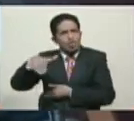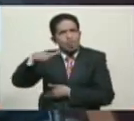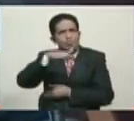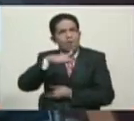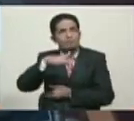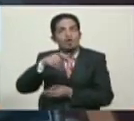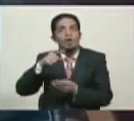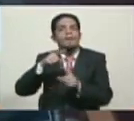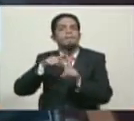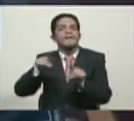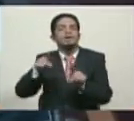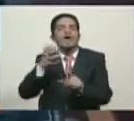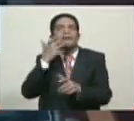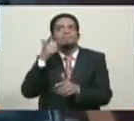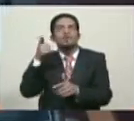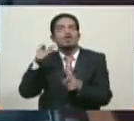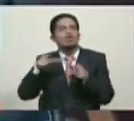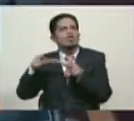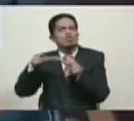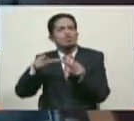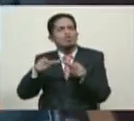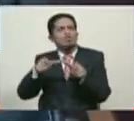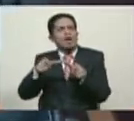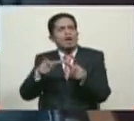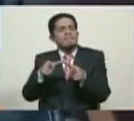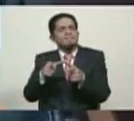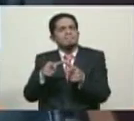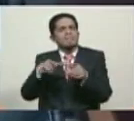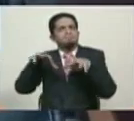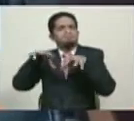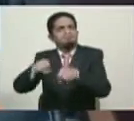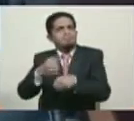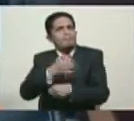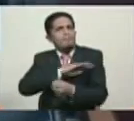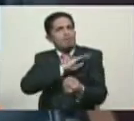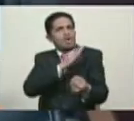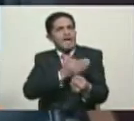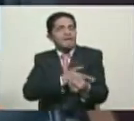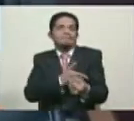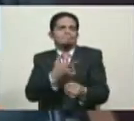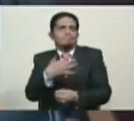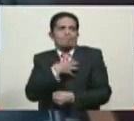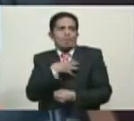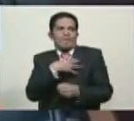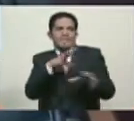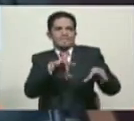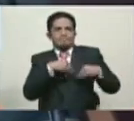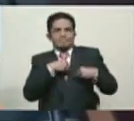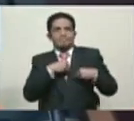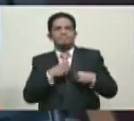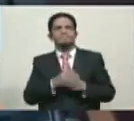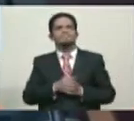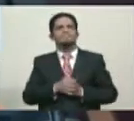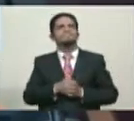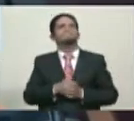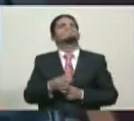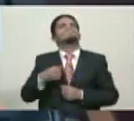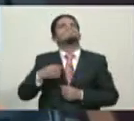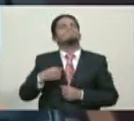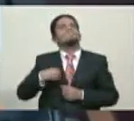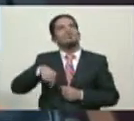imperfecta para los centros del poder neoliberal. Nos planteamos como el eje de seguridad integral de la nación